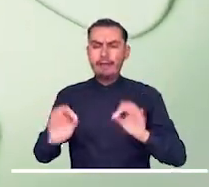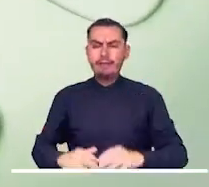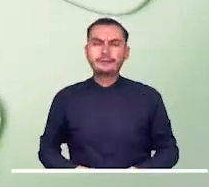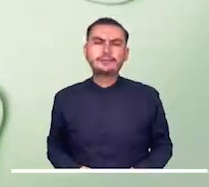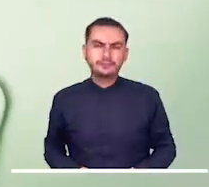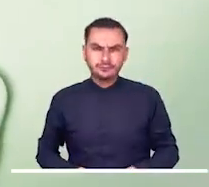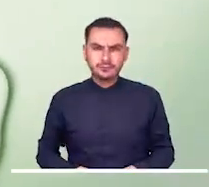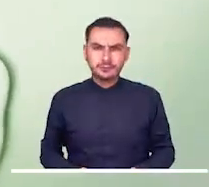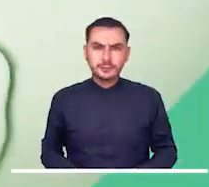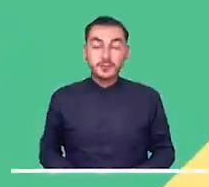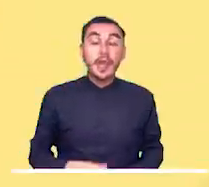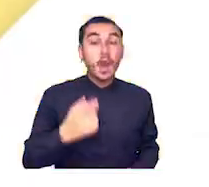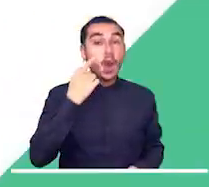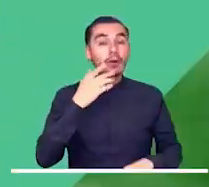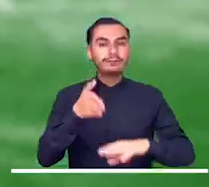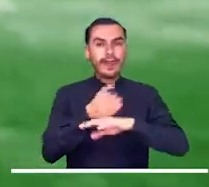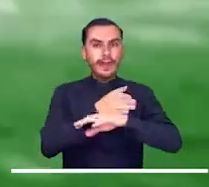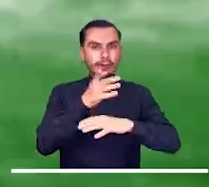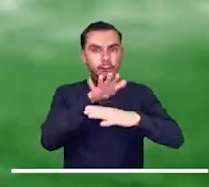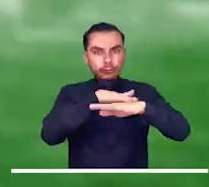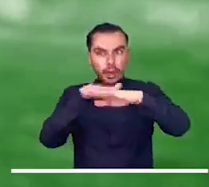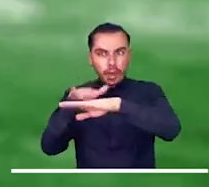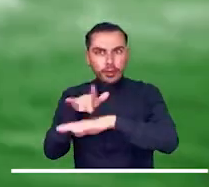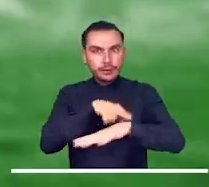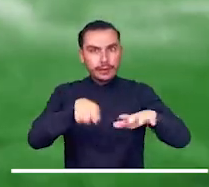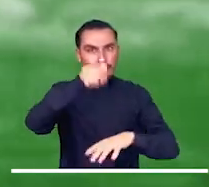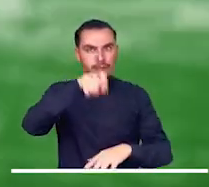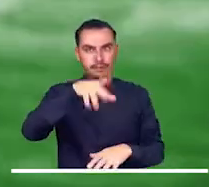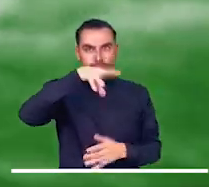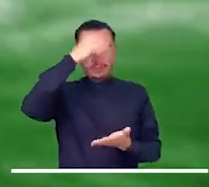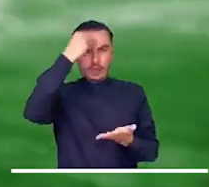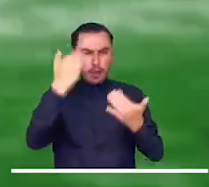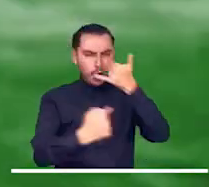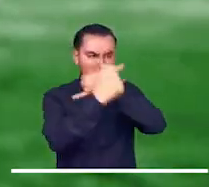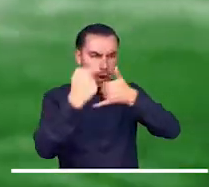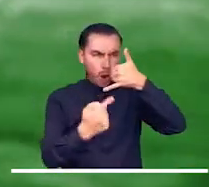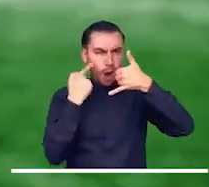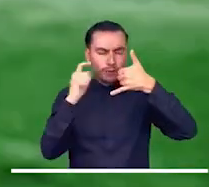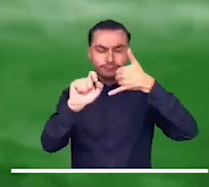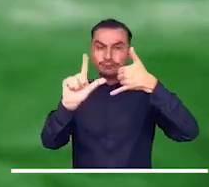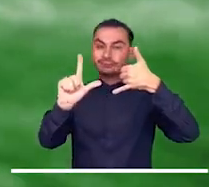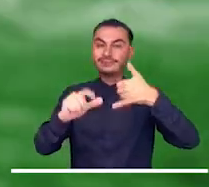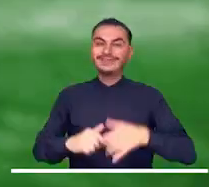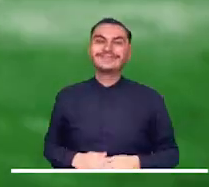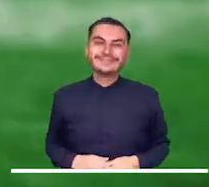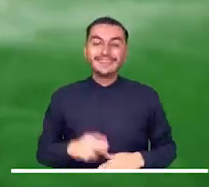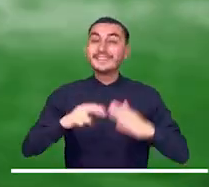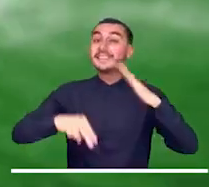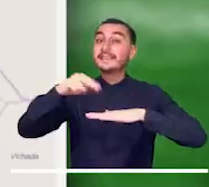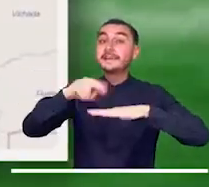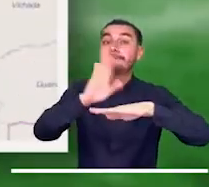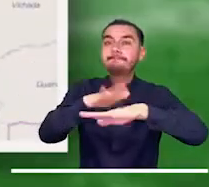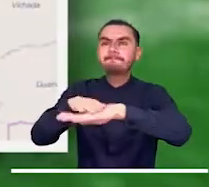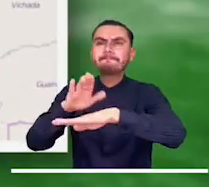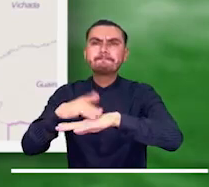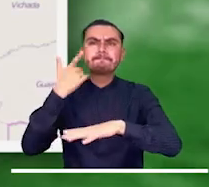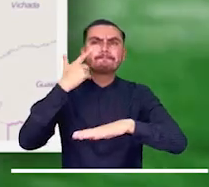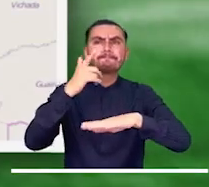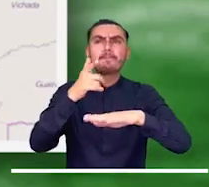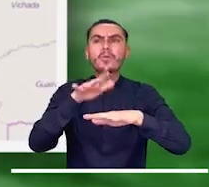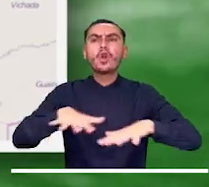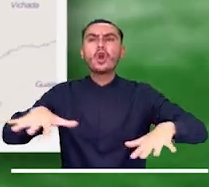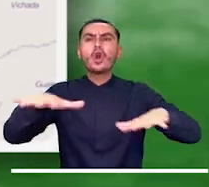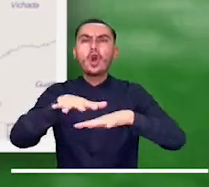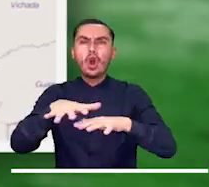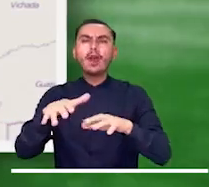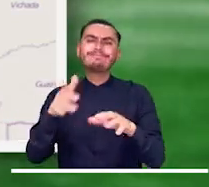significativas. No se quede sin conocer el resumen de las alertas más importantes. En Nariño se